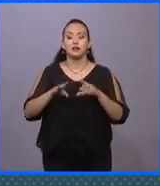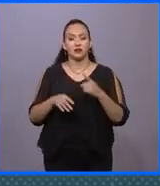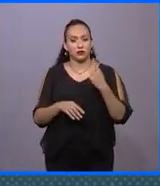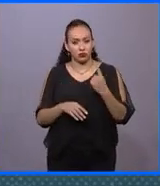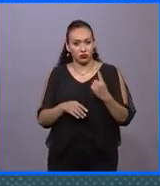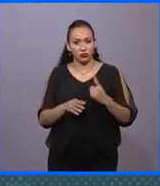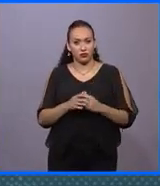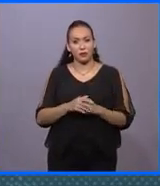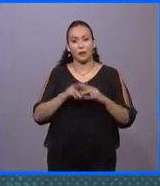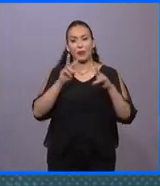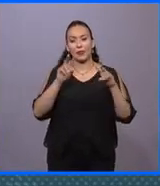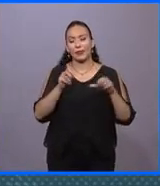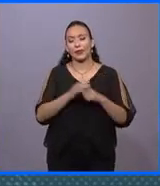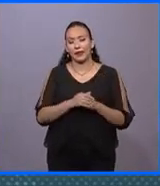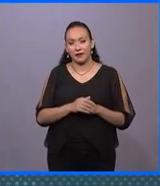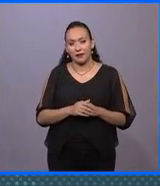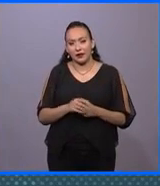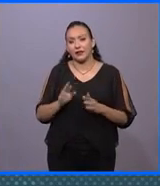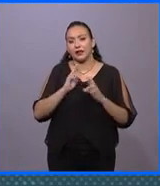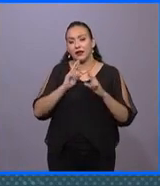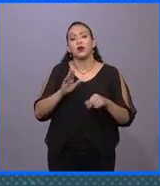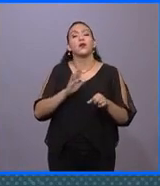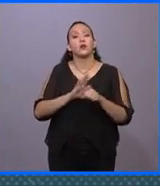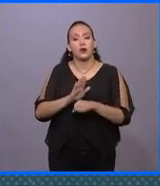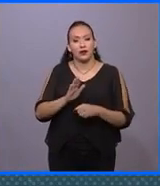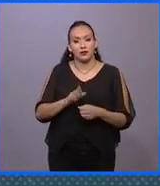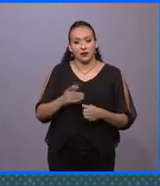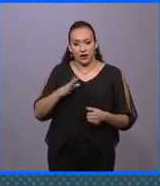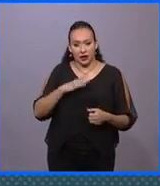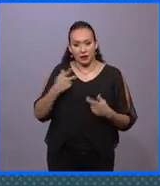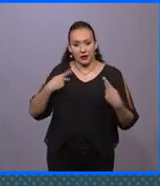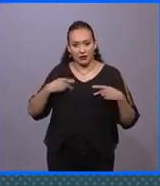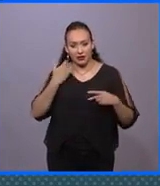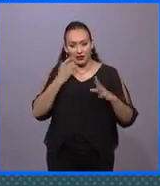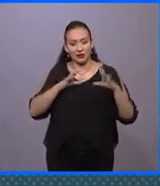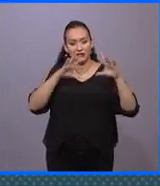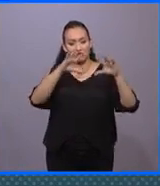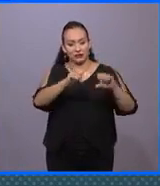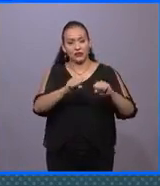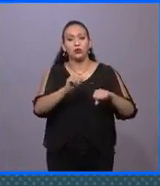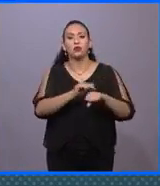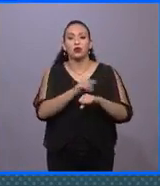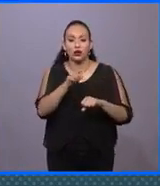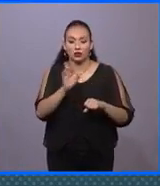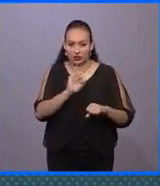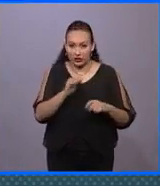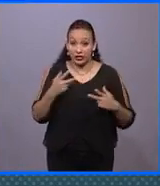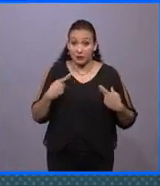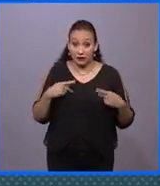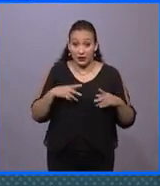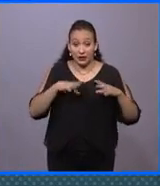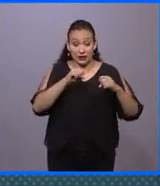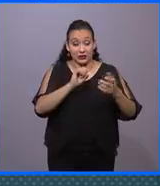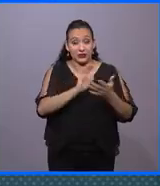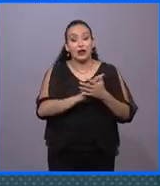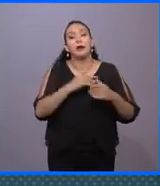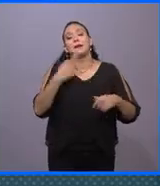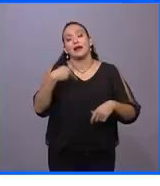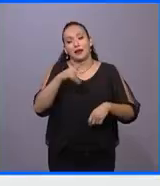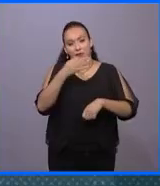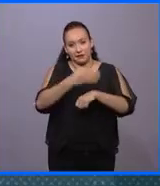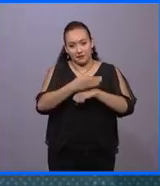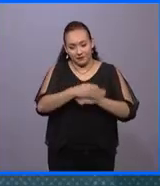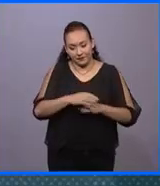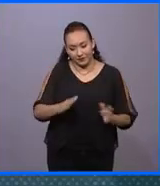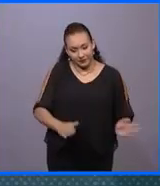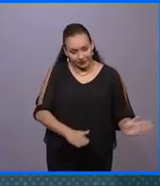de ellos relacionado con la suspensión provisional contra la orden de aprehensión por delitos que ameritan prisión preventiva oficiosa.